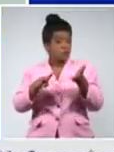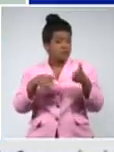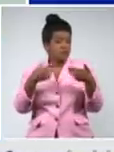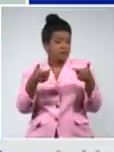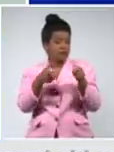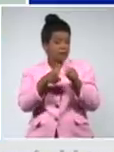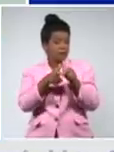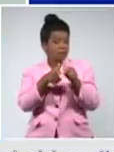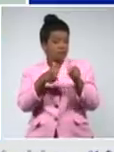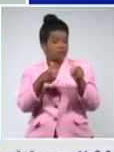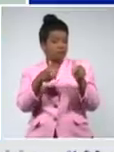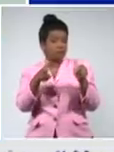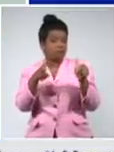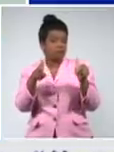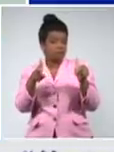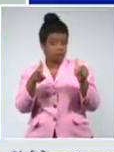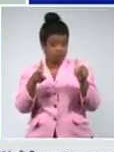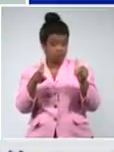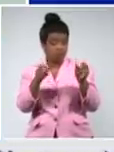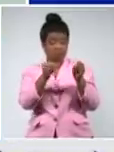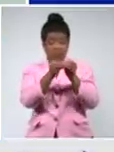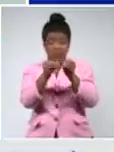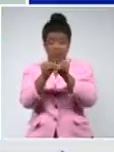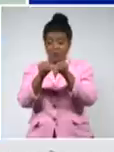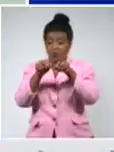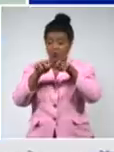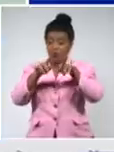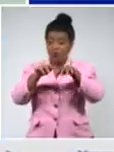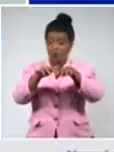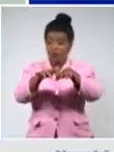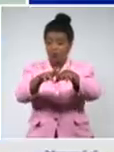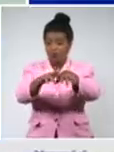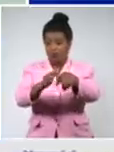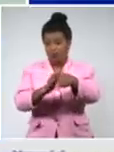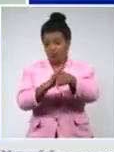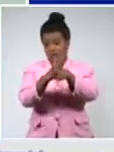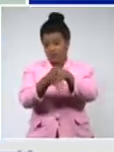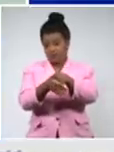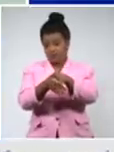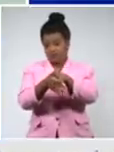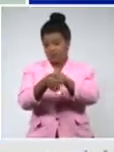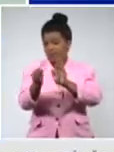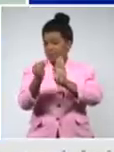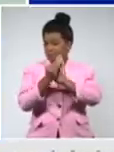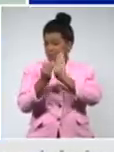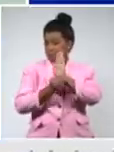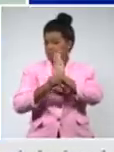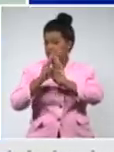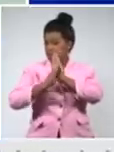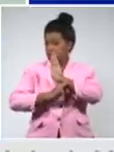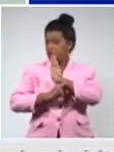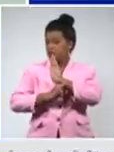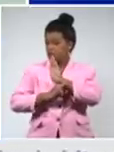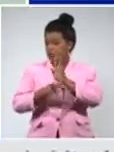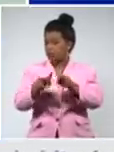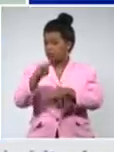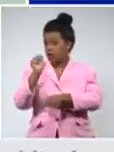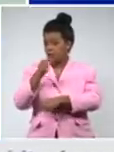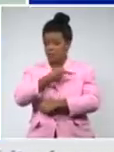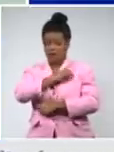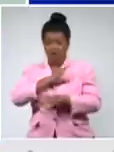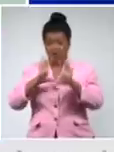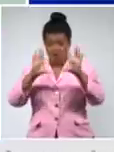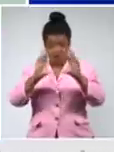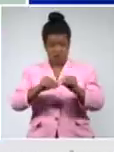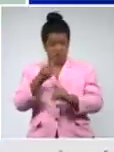incrementando la transmisión de la enfermedad, se adoptan un grupo de medidas importantes. Anoche lo veíamos